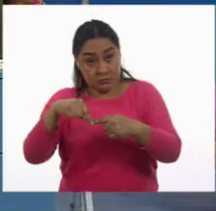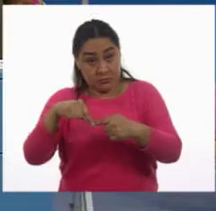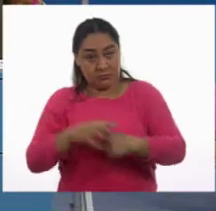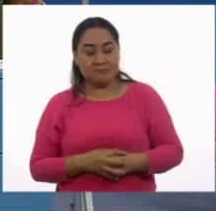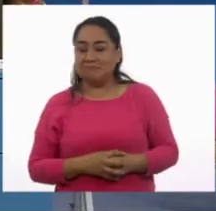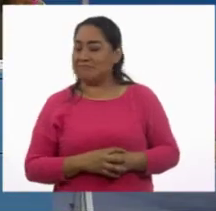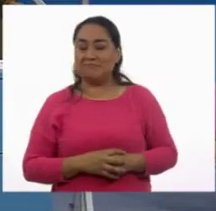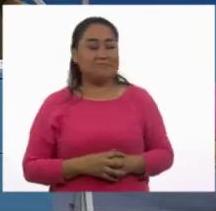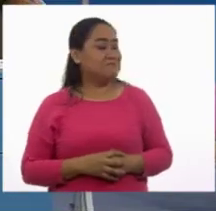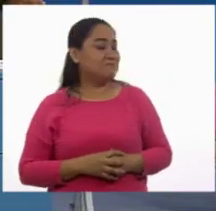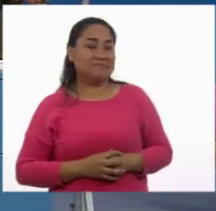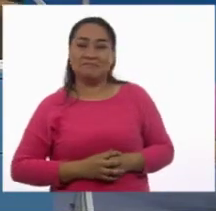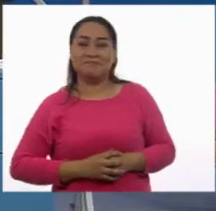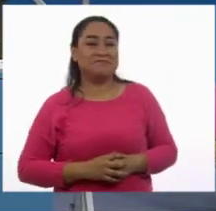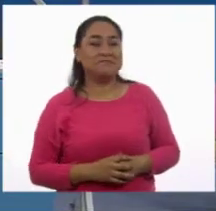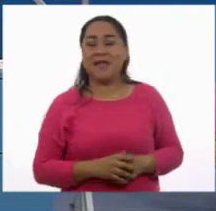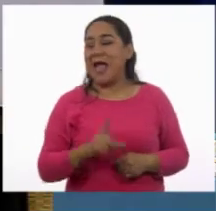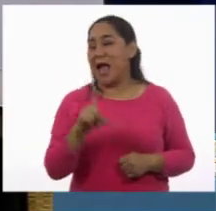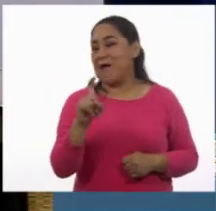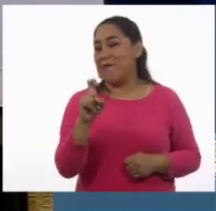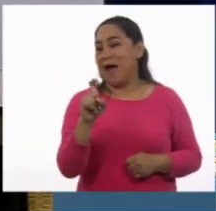Agua.